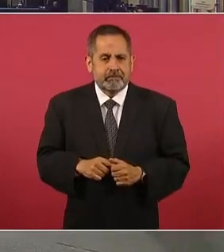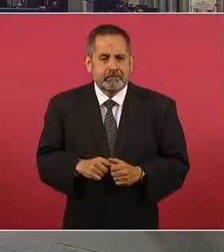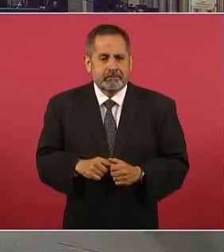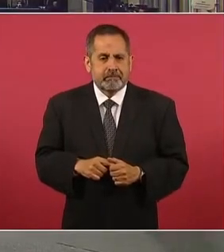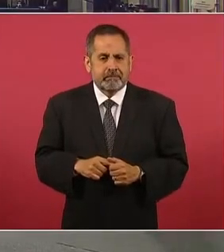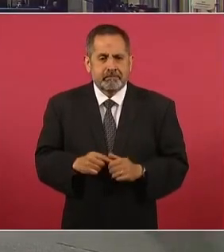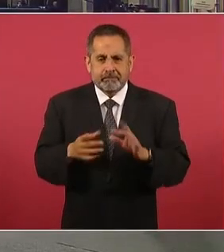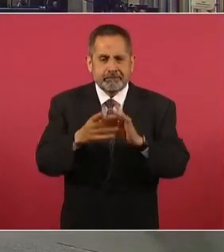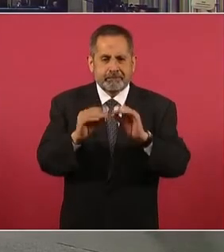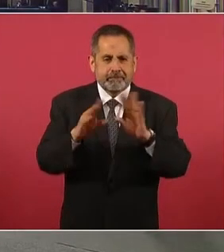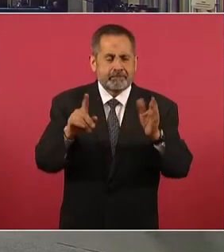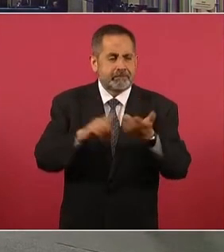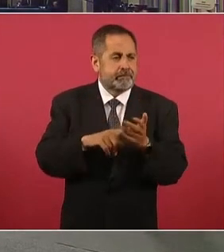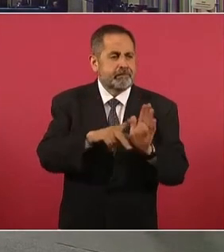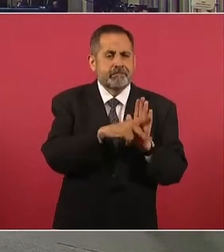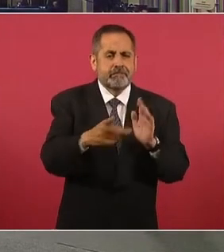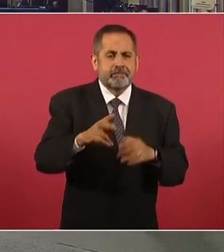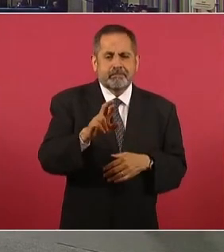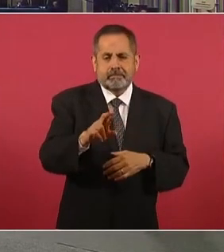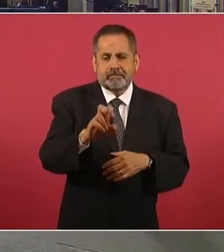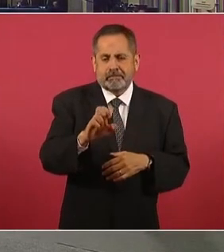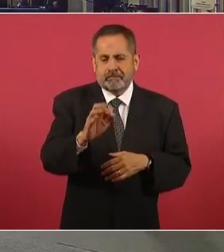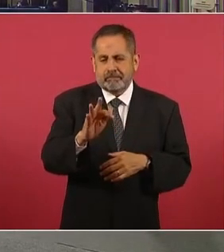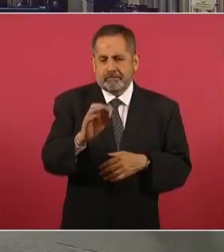la nota aclaratoria del Reforma.